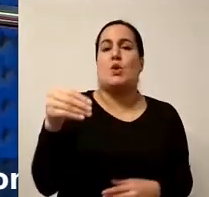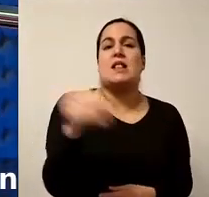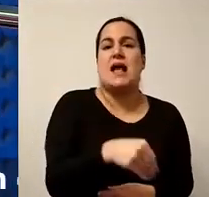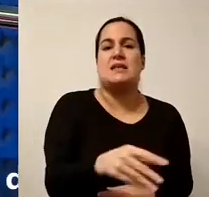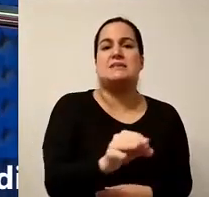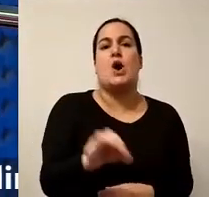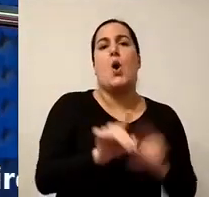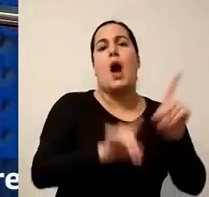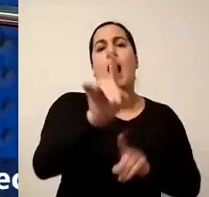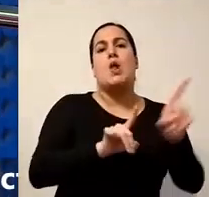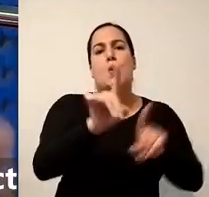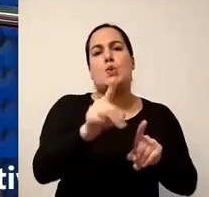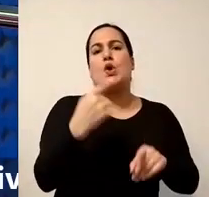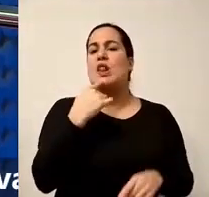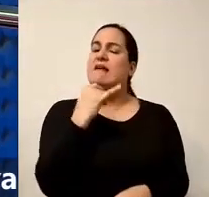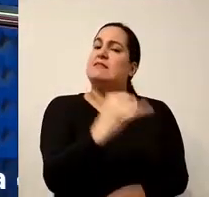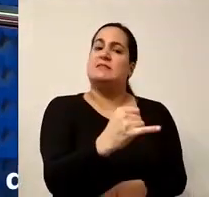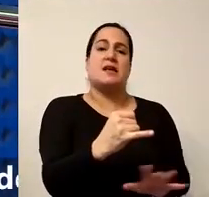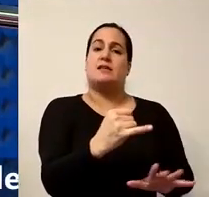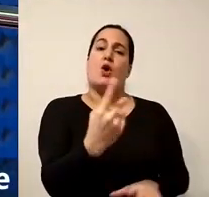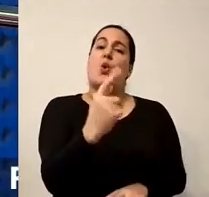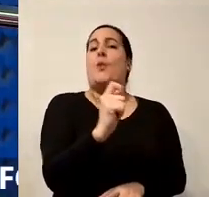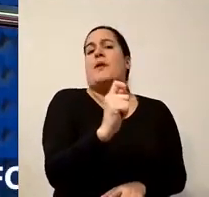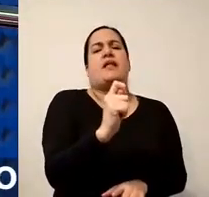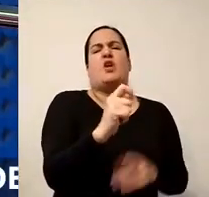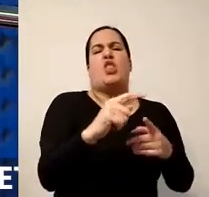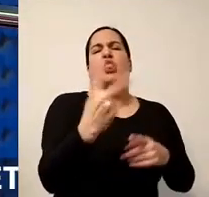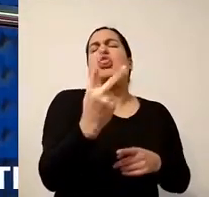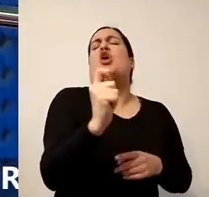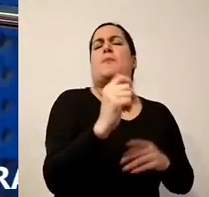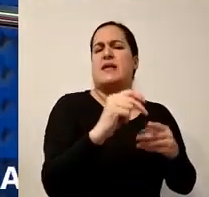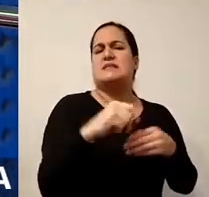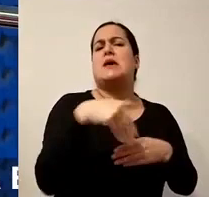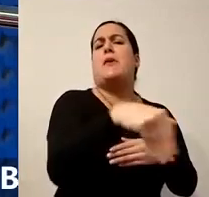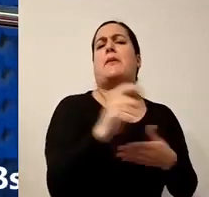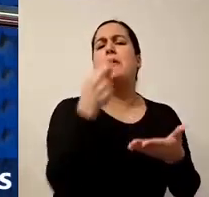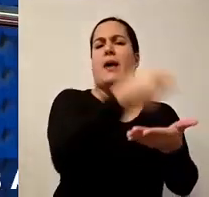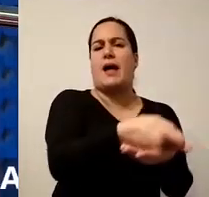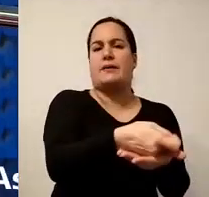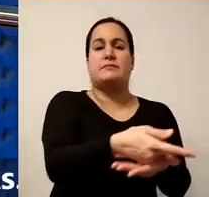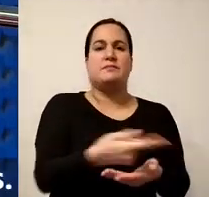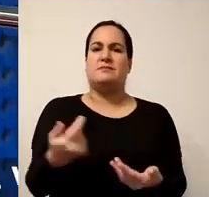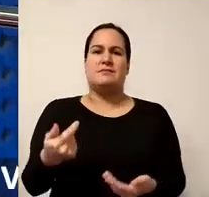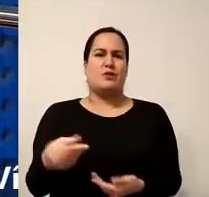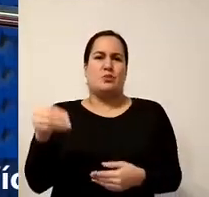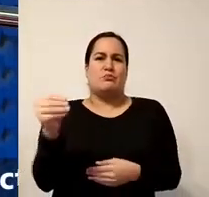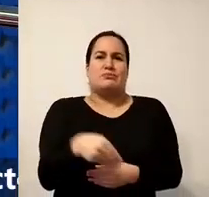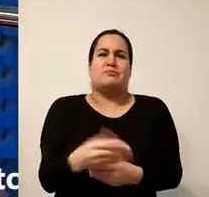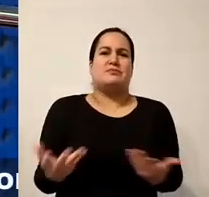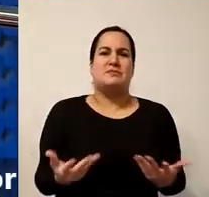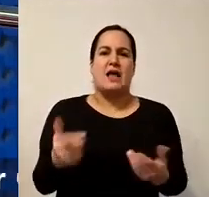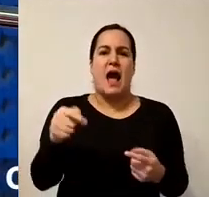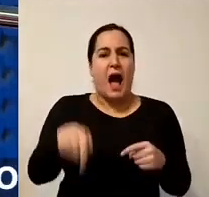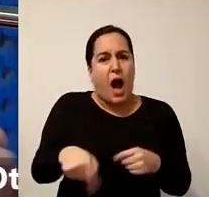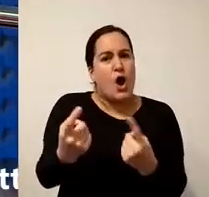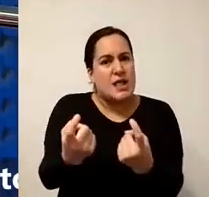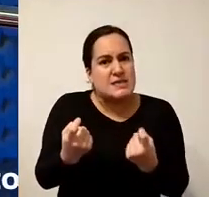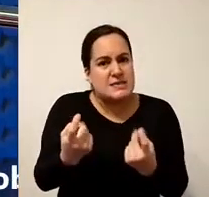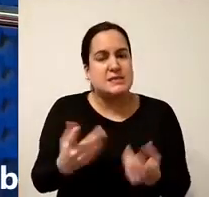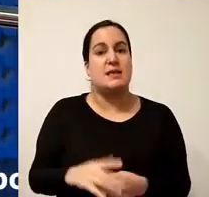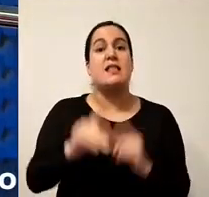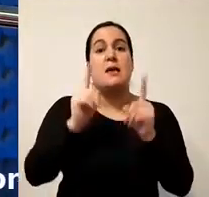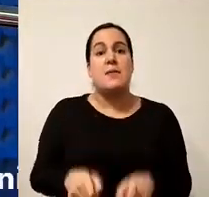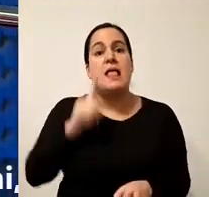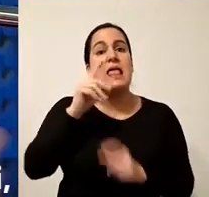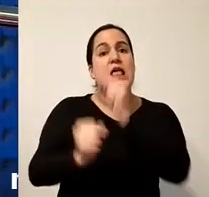suspensiones las rebajas salariales que son acordadas entre las patronales la cgt el